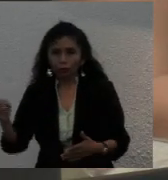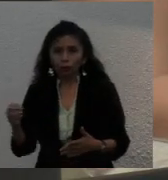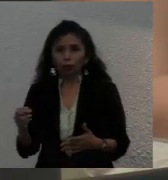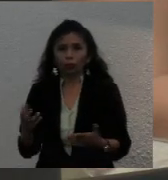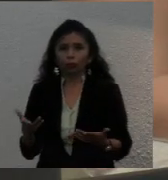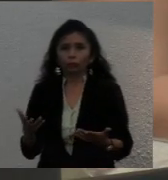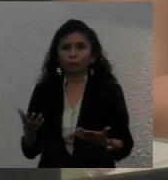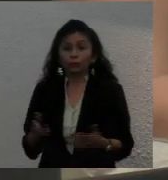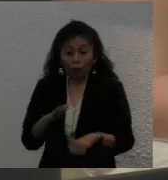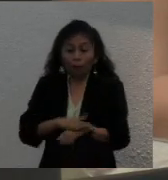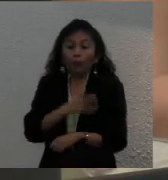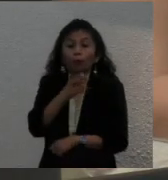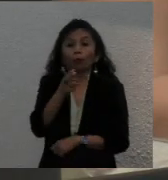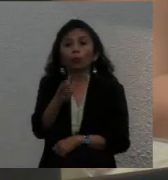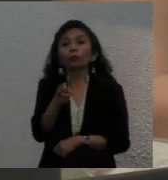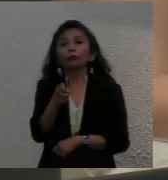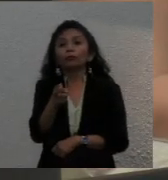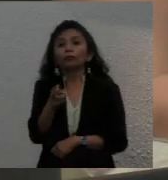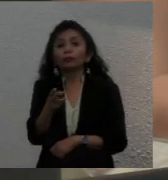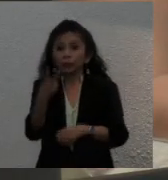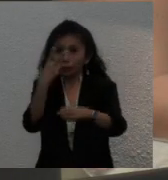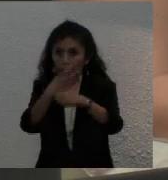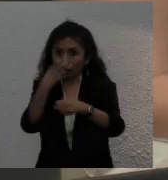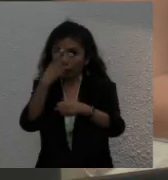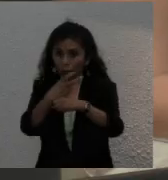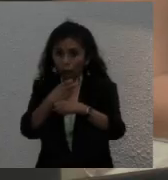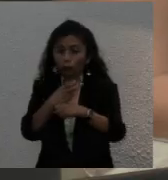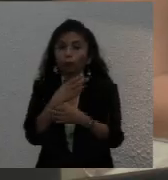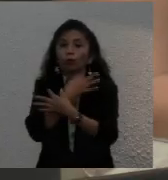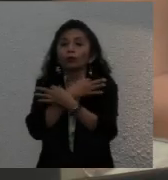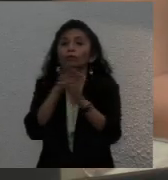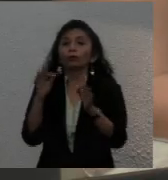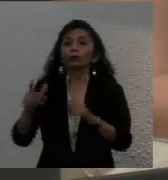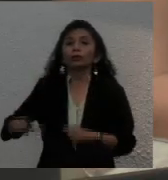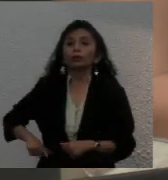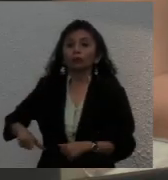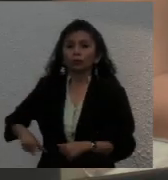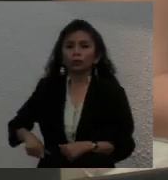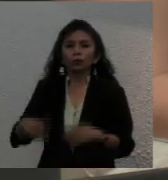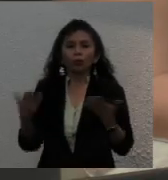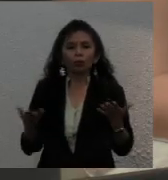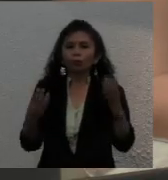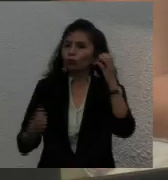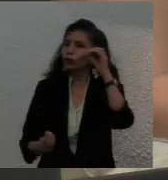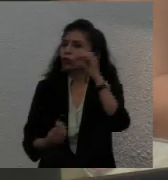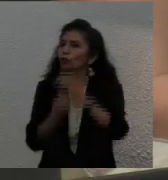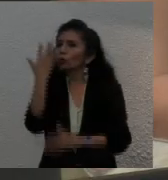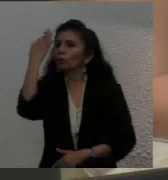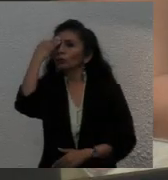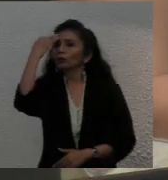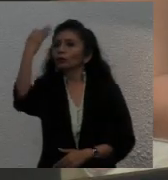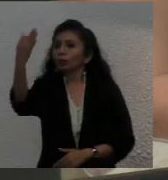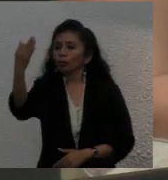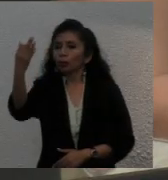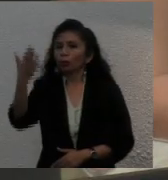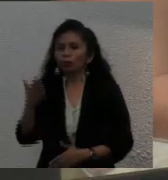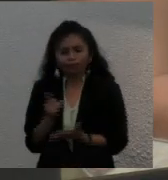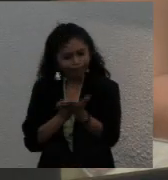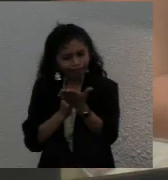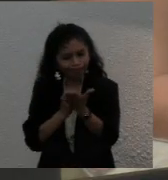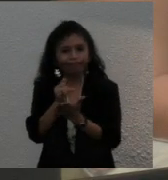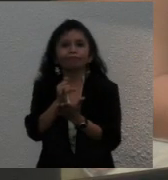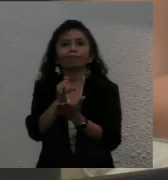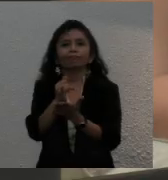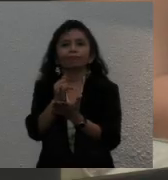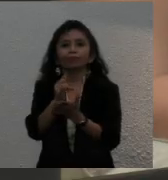demandas. Por ello, en este segundo año de gobierno se marca el inicio de una nueva etapa de consolidación, de acción decidida